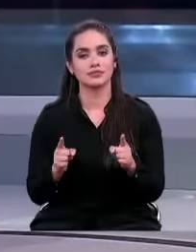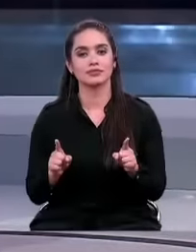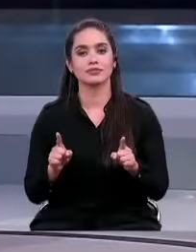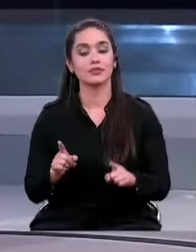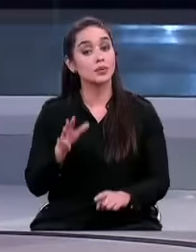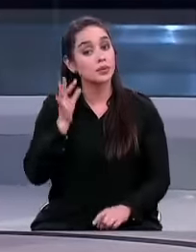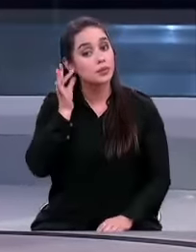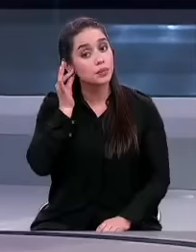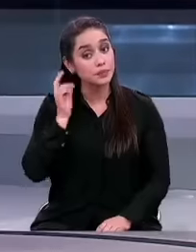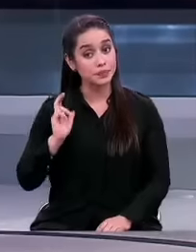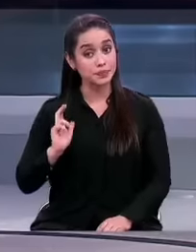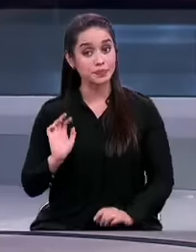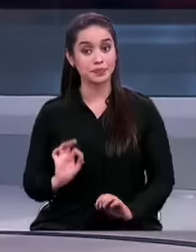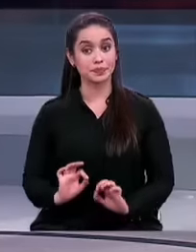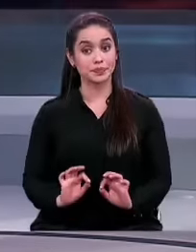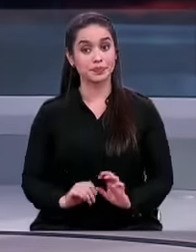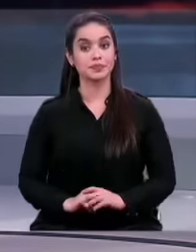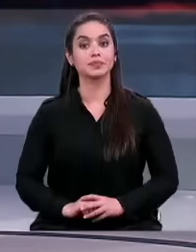Señora.